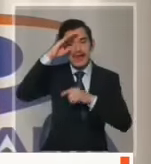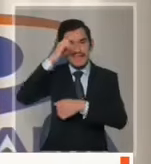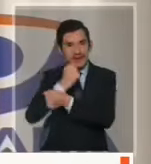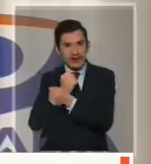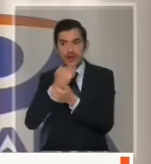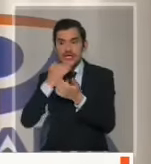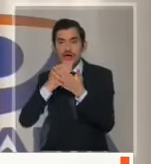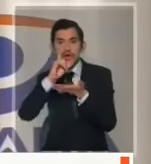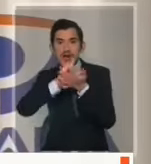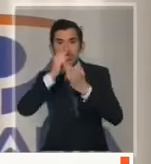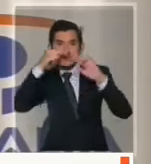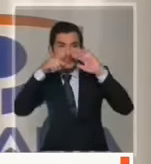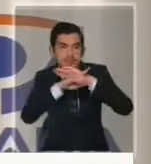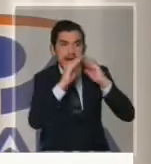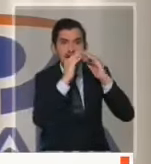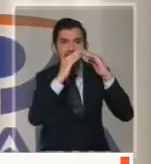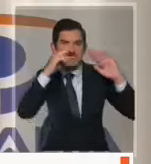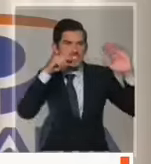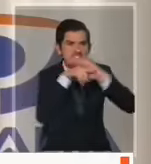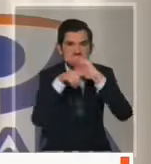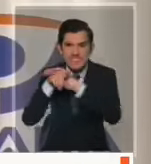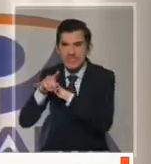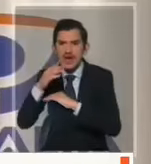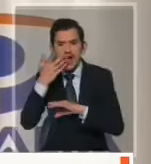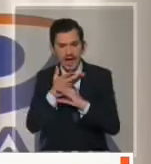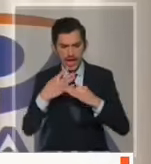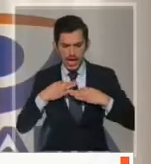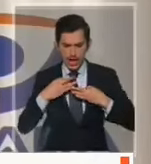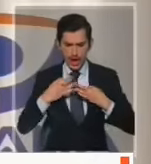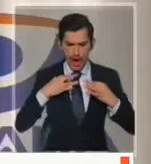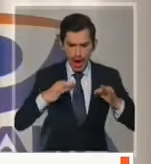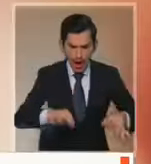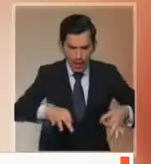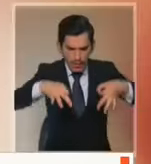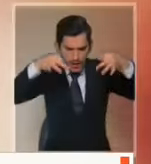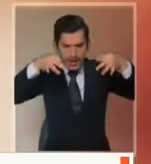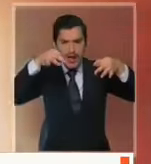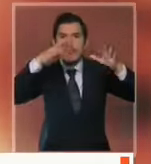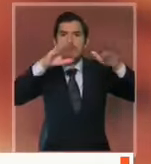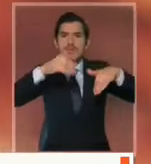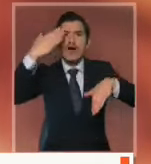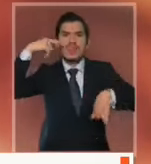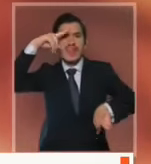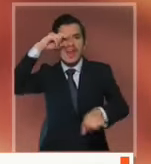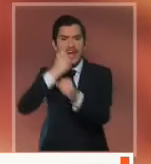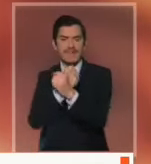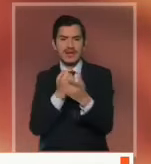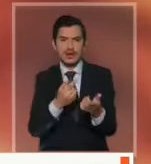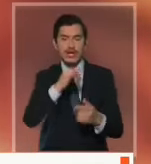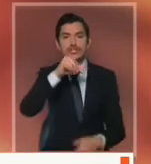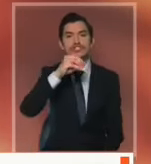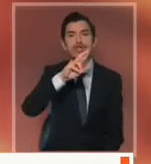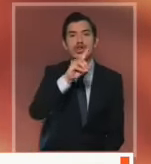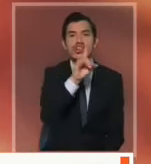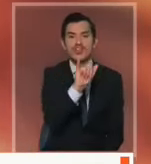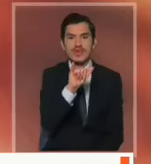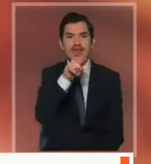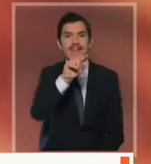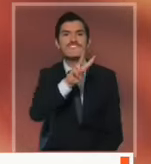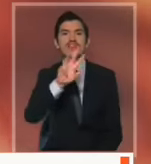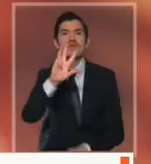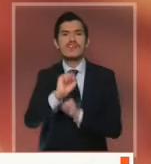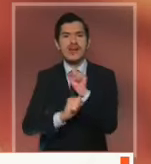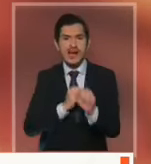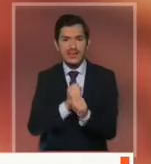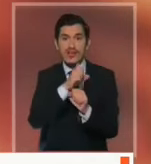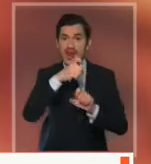domicilio él mismo, se encontraron especies y vestimentas particularmente cuando ejercía esta función. Jordi Mora Plaza, de 29 años,